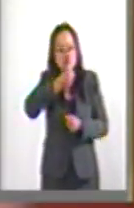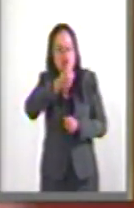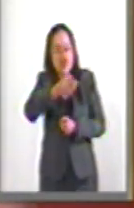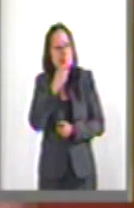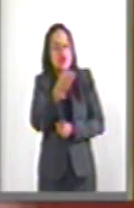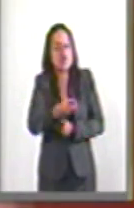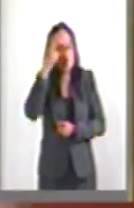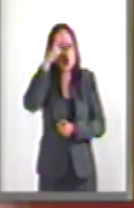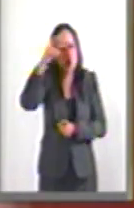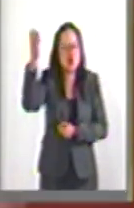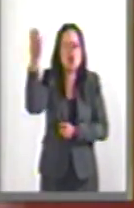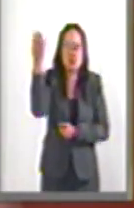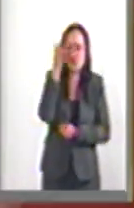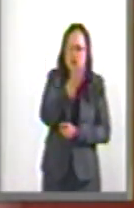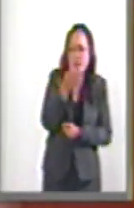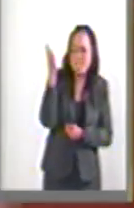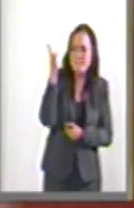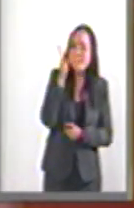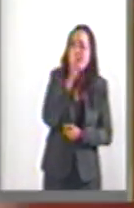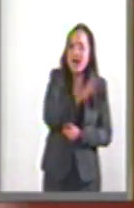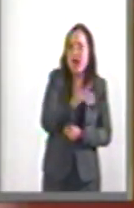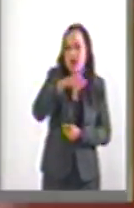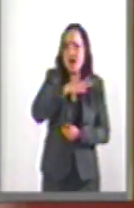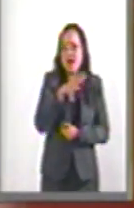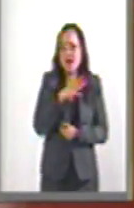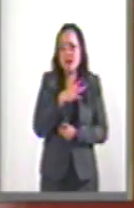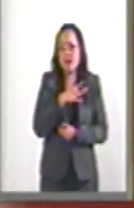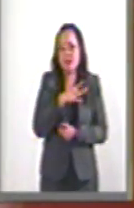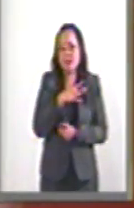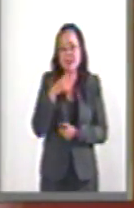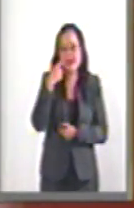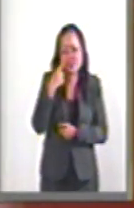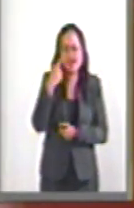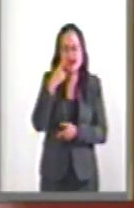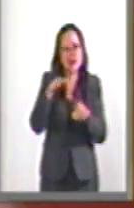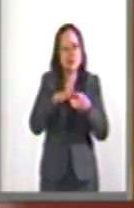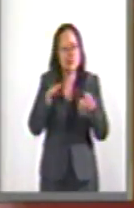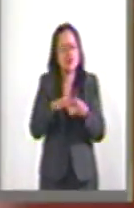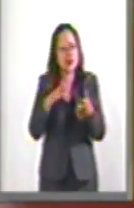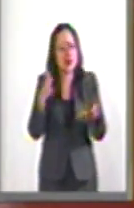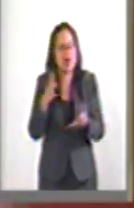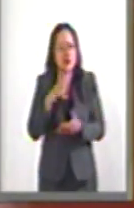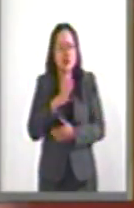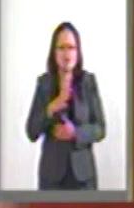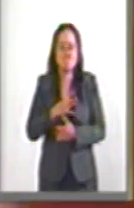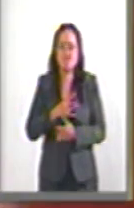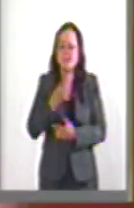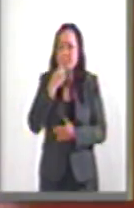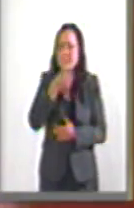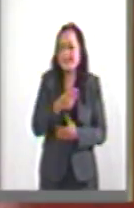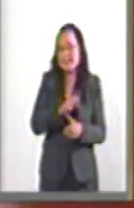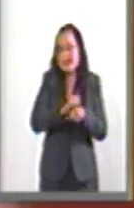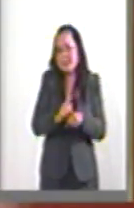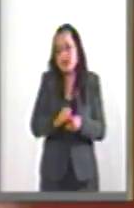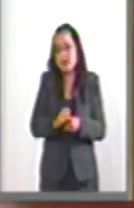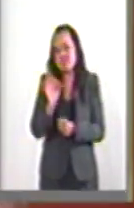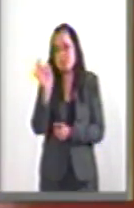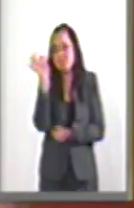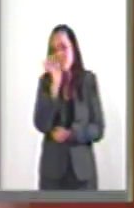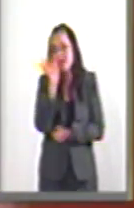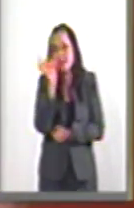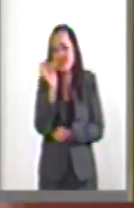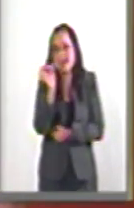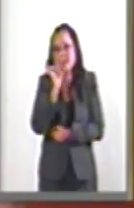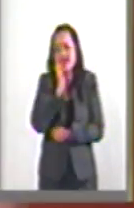pesadillas. Dice con sencillez, Tal vez porque nadie me